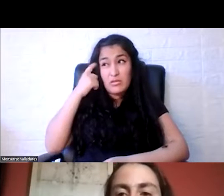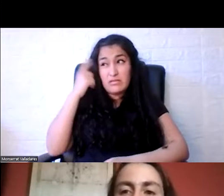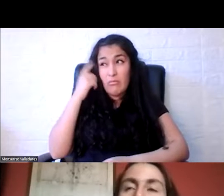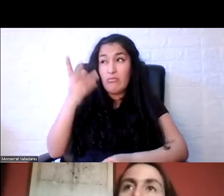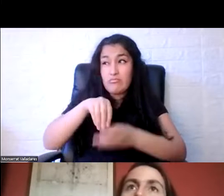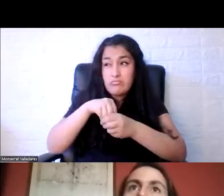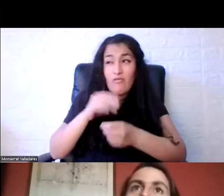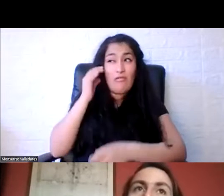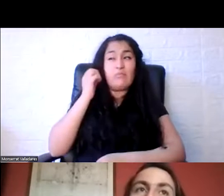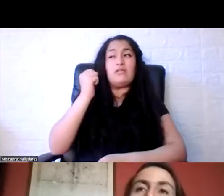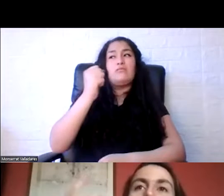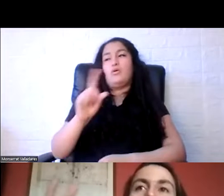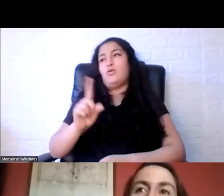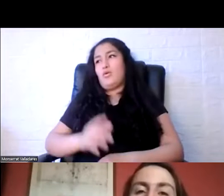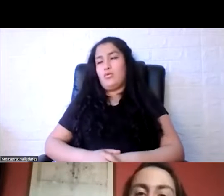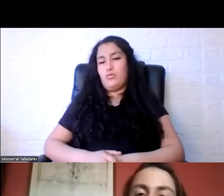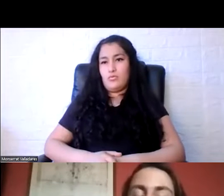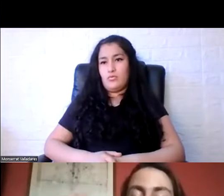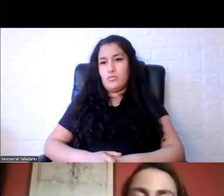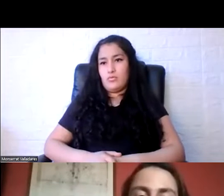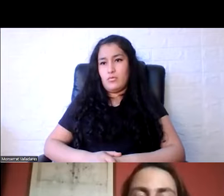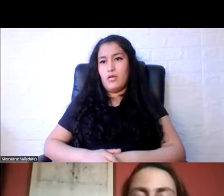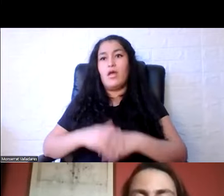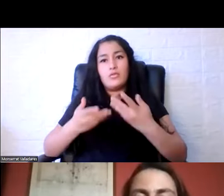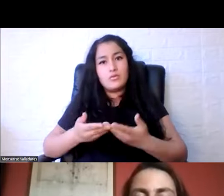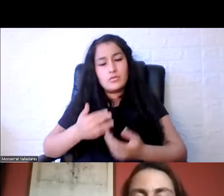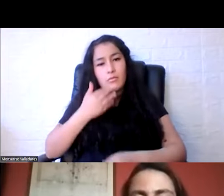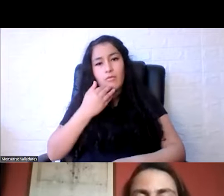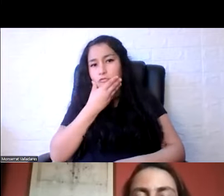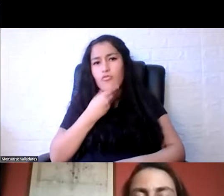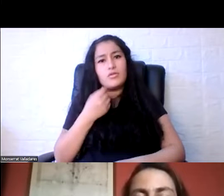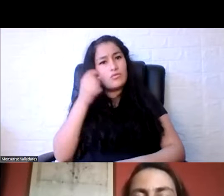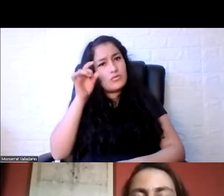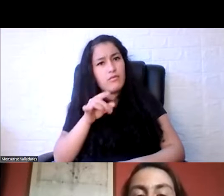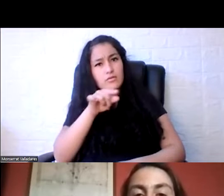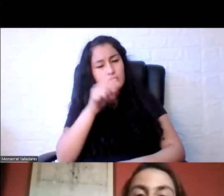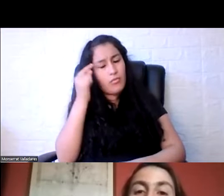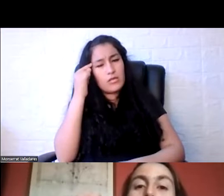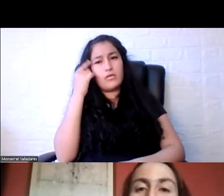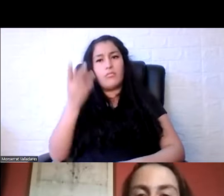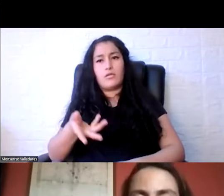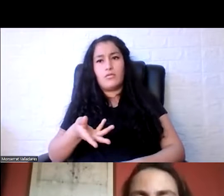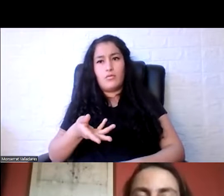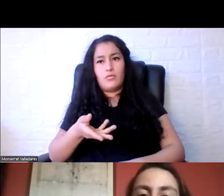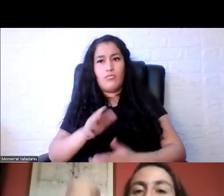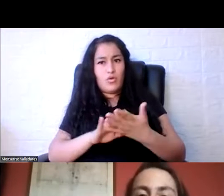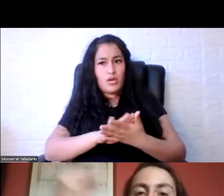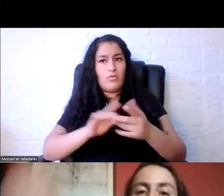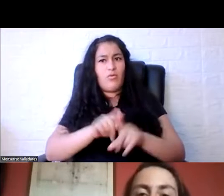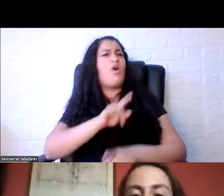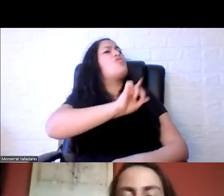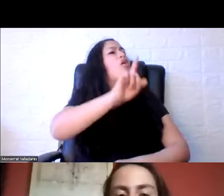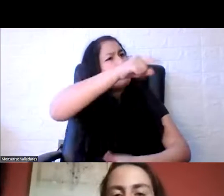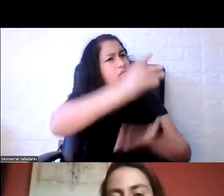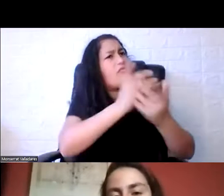esas reflexiones de cómo ellas entonces van a pensar. Y es muy lindo eso, cómo este grupo de mujeres, más que imponer, oigan, no, pero usted